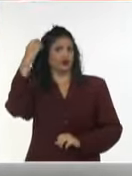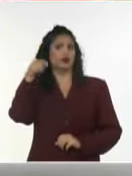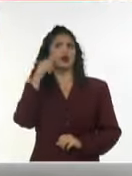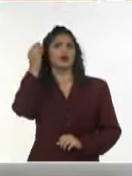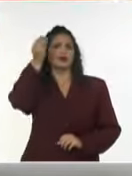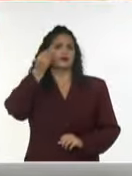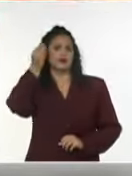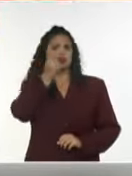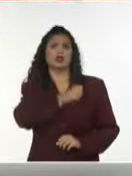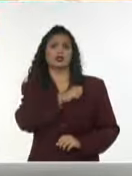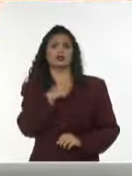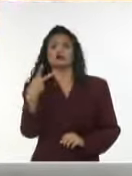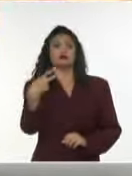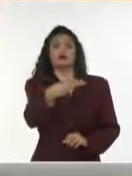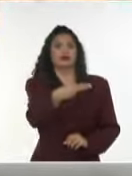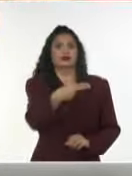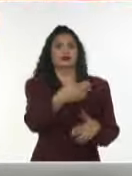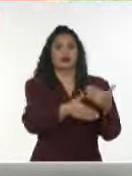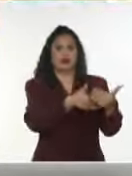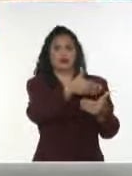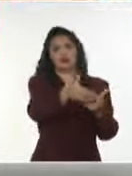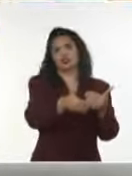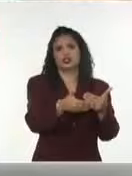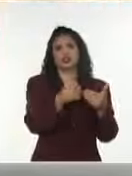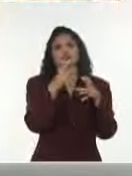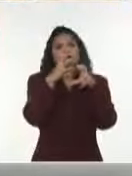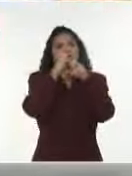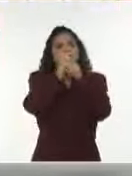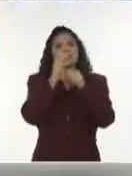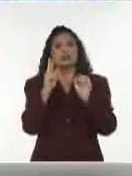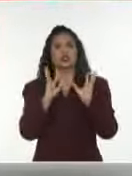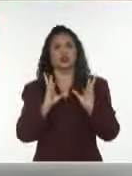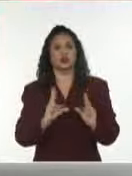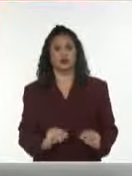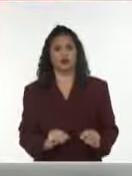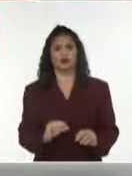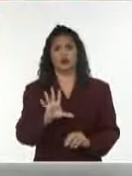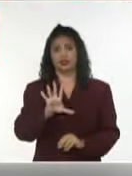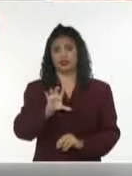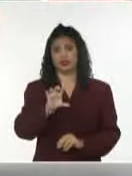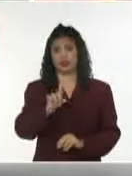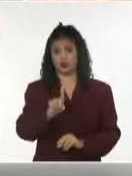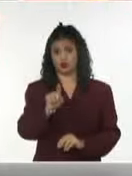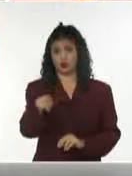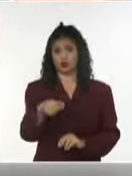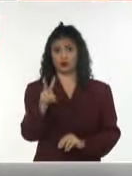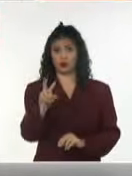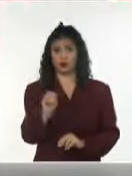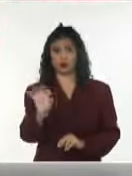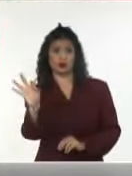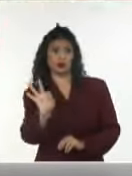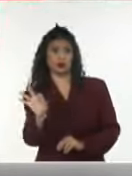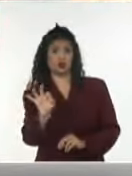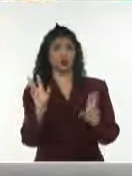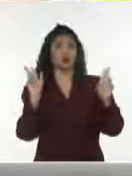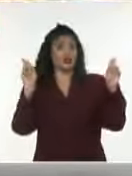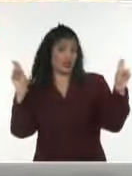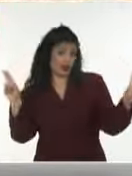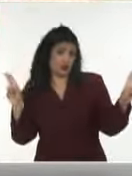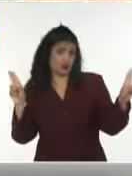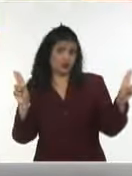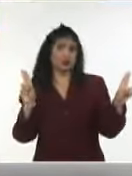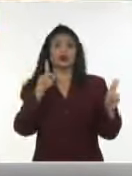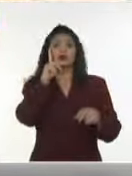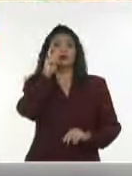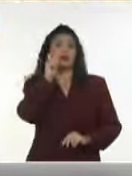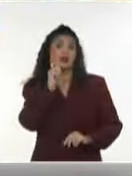pretendían impedir que se anunciaran los resultados. Con el 51.20% de los votos, el jefe de Estado de Venezuela y candidato del Gran